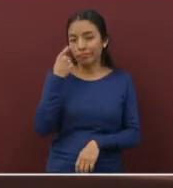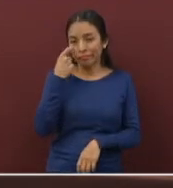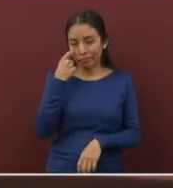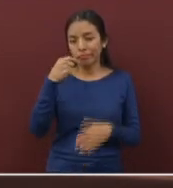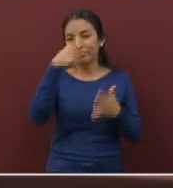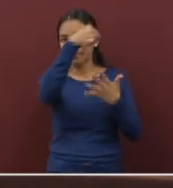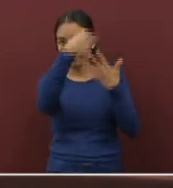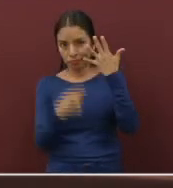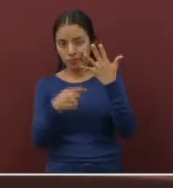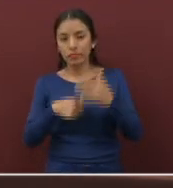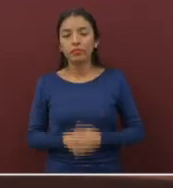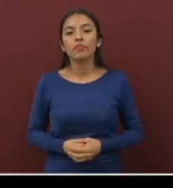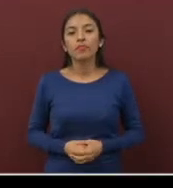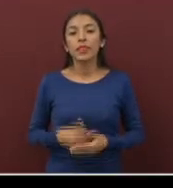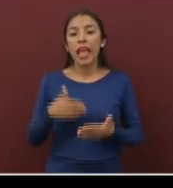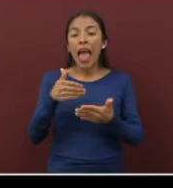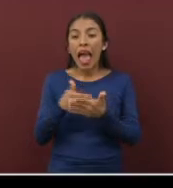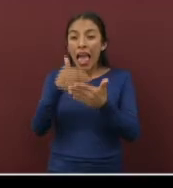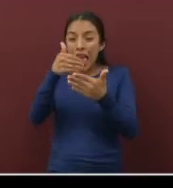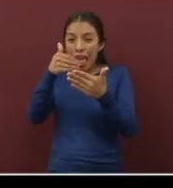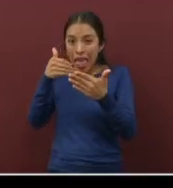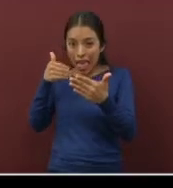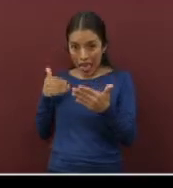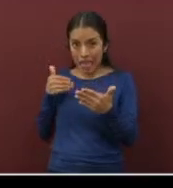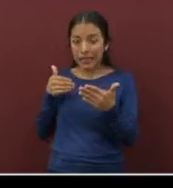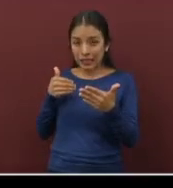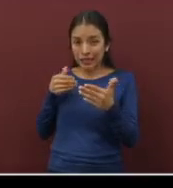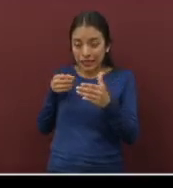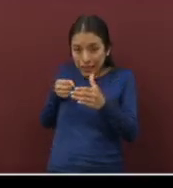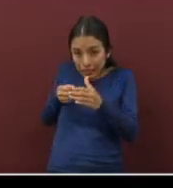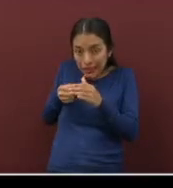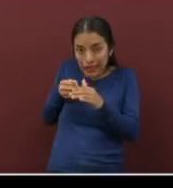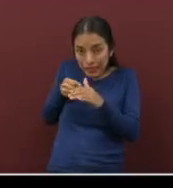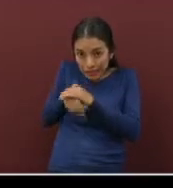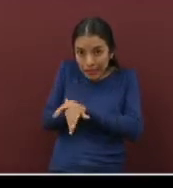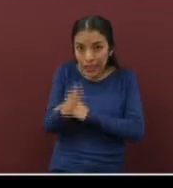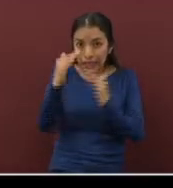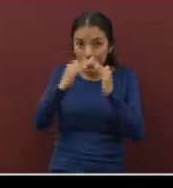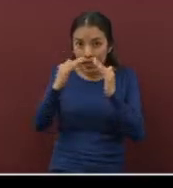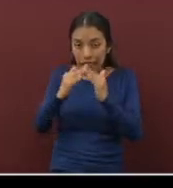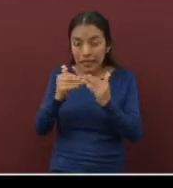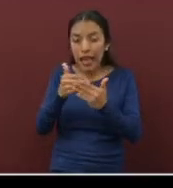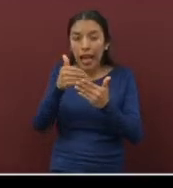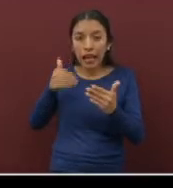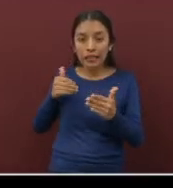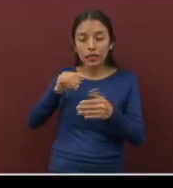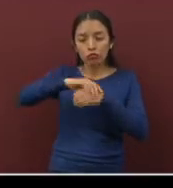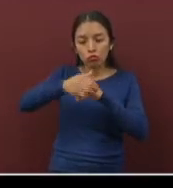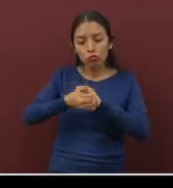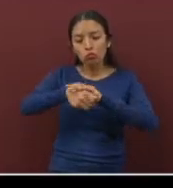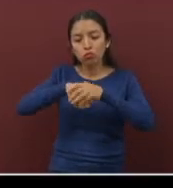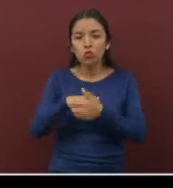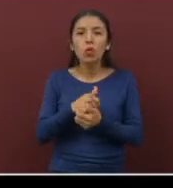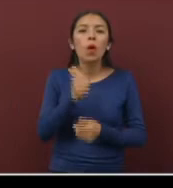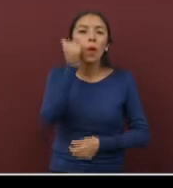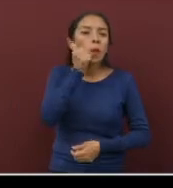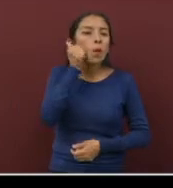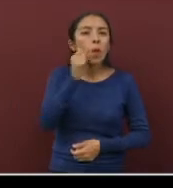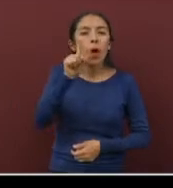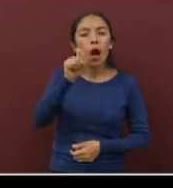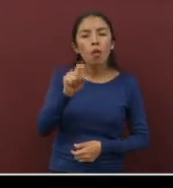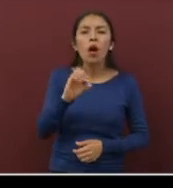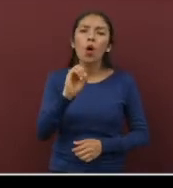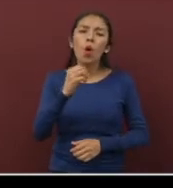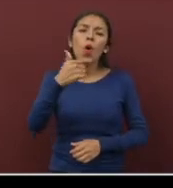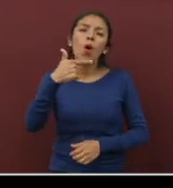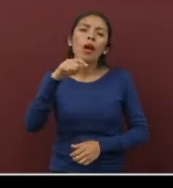antes de salir y al llegar a su destino lávese las manos con agua y jabón o use gel antibacterial